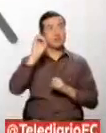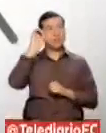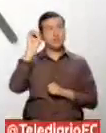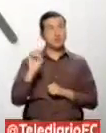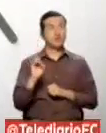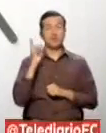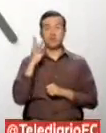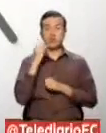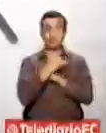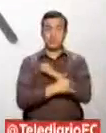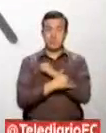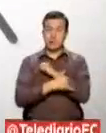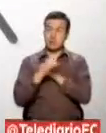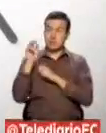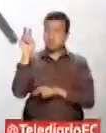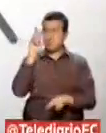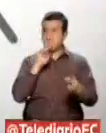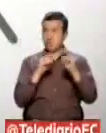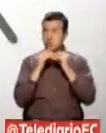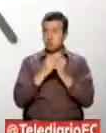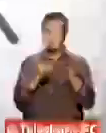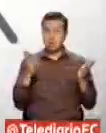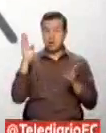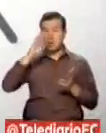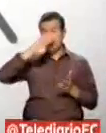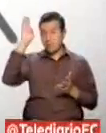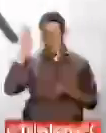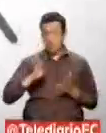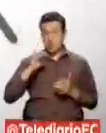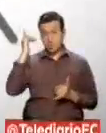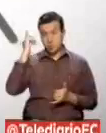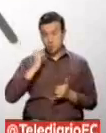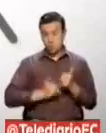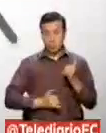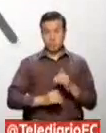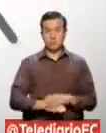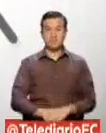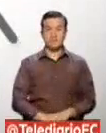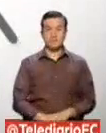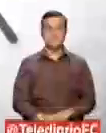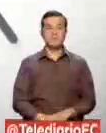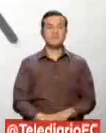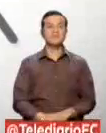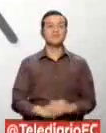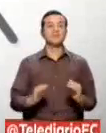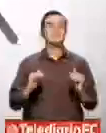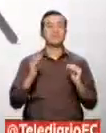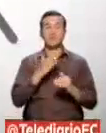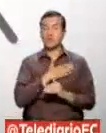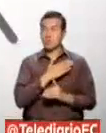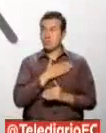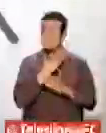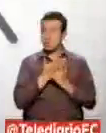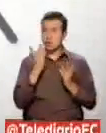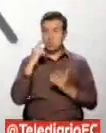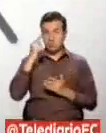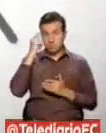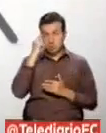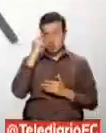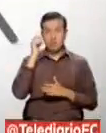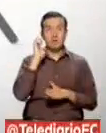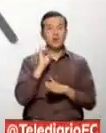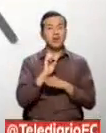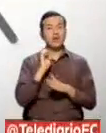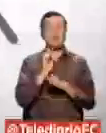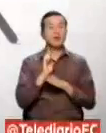18 países analizados, entre los cuales Brasil se ubica en la última posición. En cuanto a los niveles de confianza hacia el gobierno,